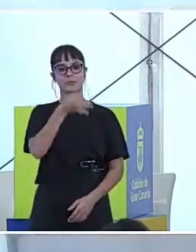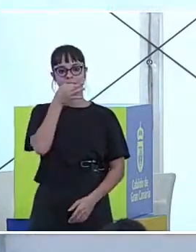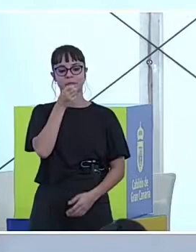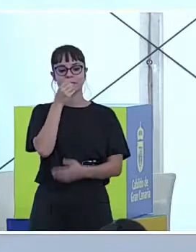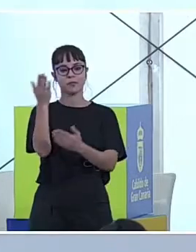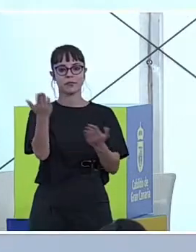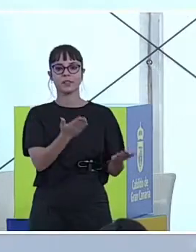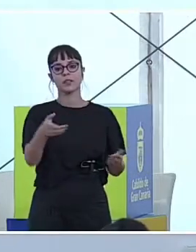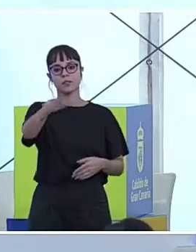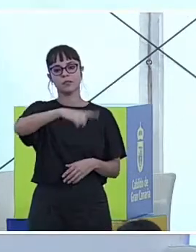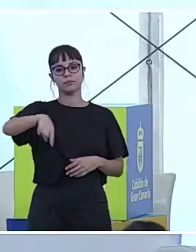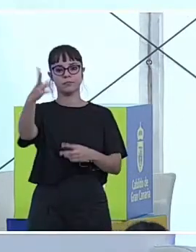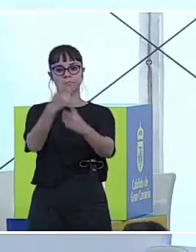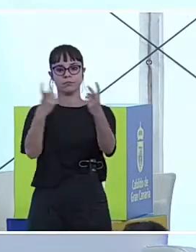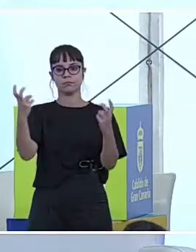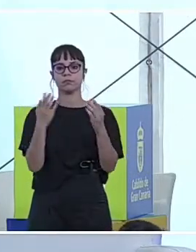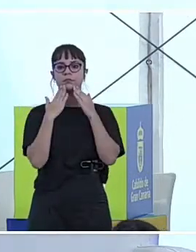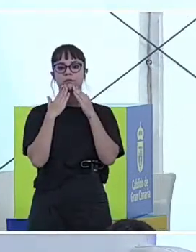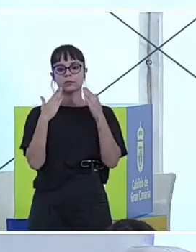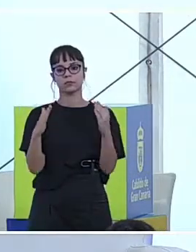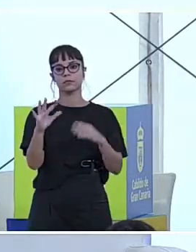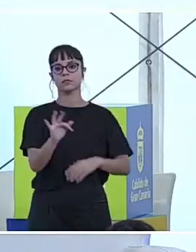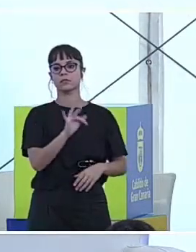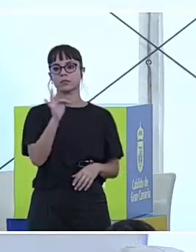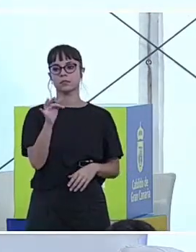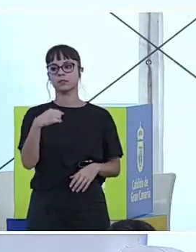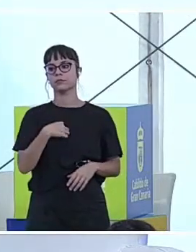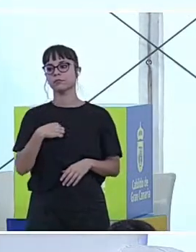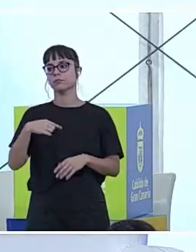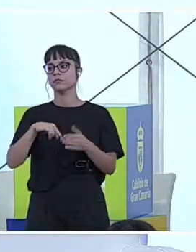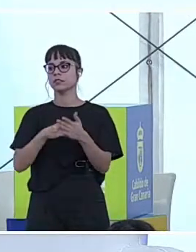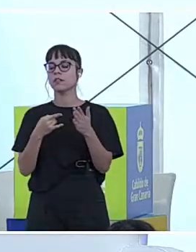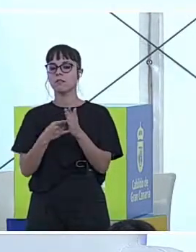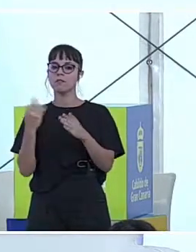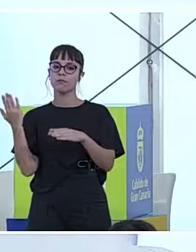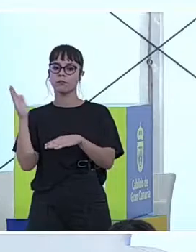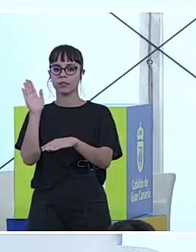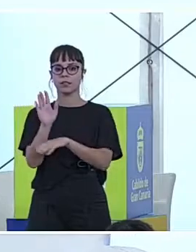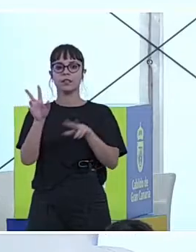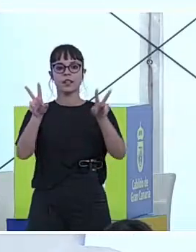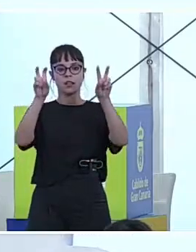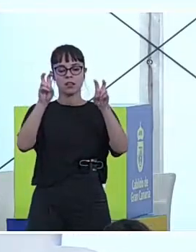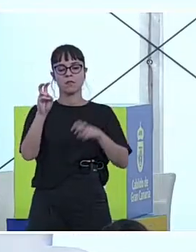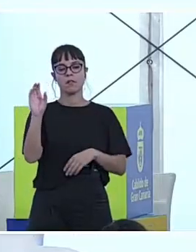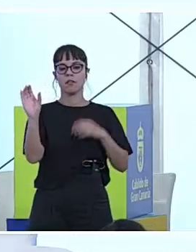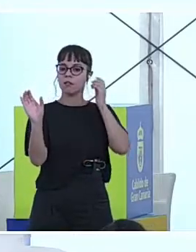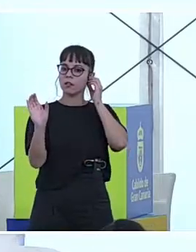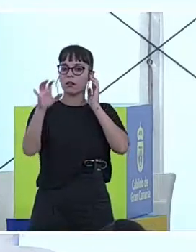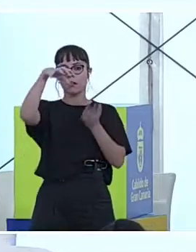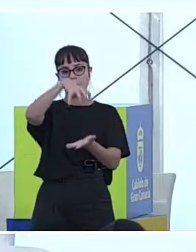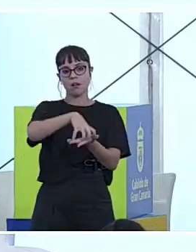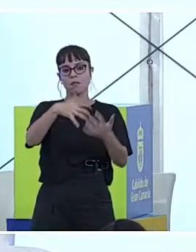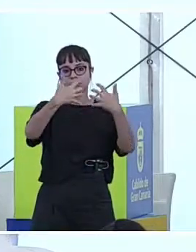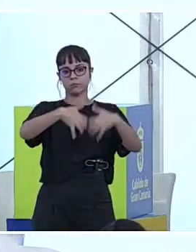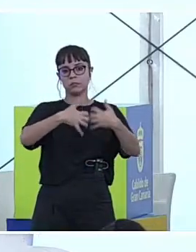Muchas gracias por asistir y darnos la oportunidad de presentar nuestro trabajo en torno a la valorización de salmueras de plantas desaladoras,